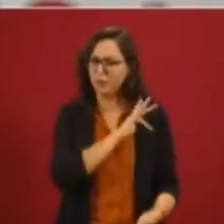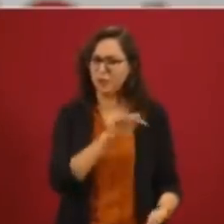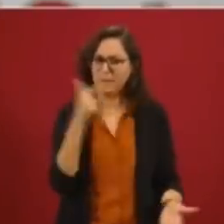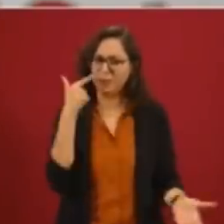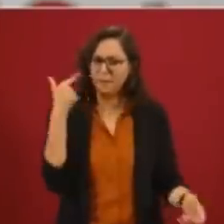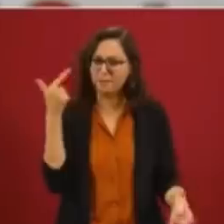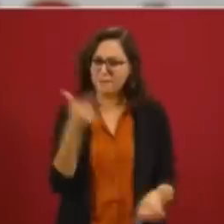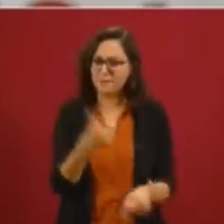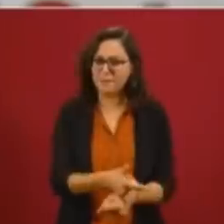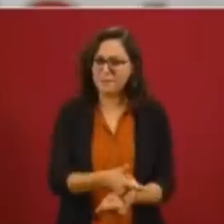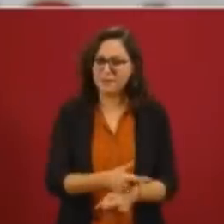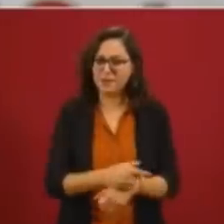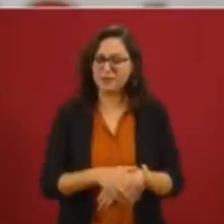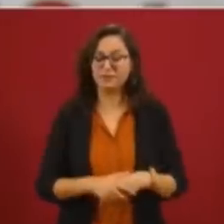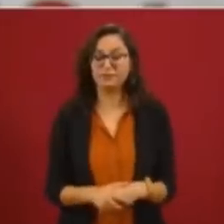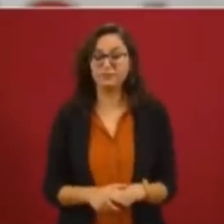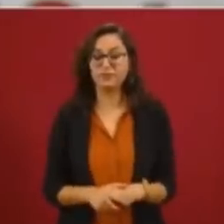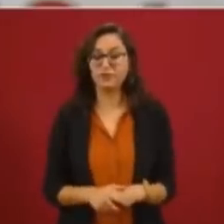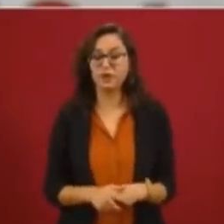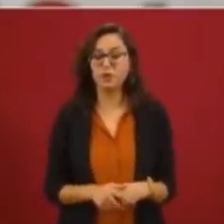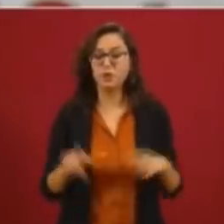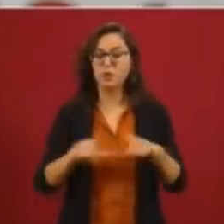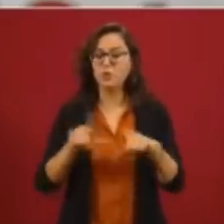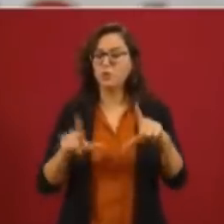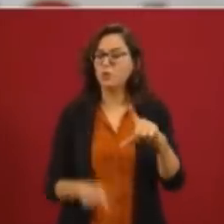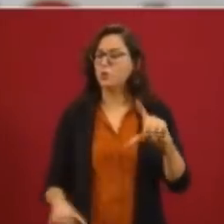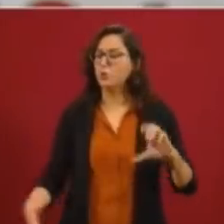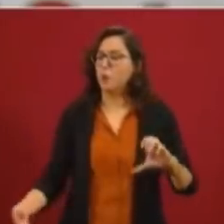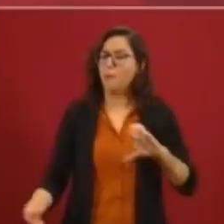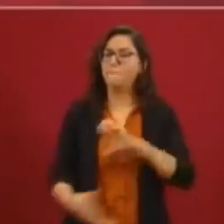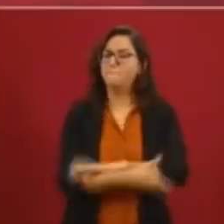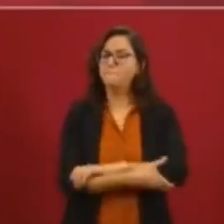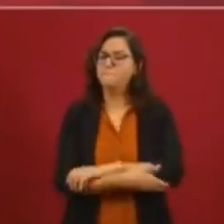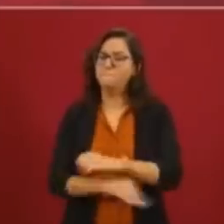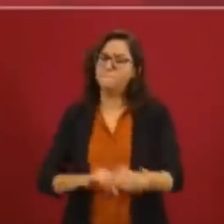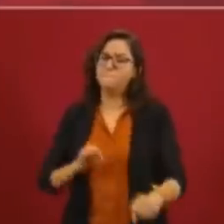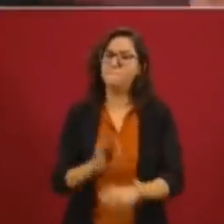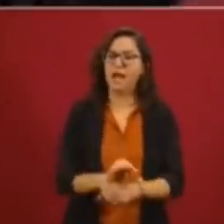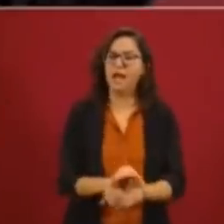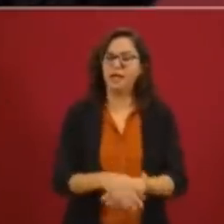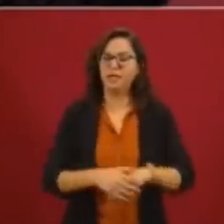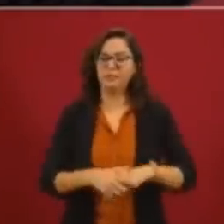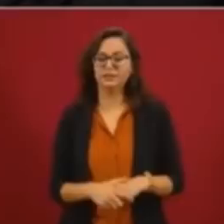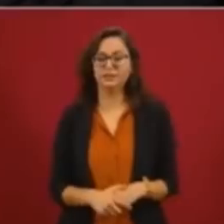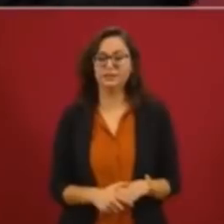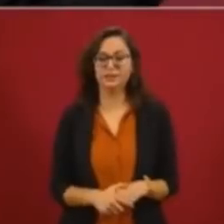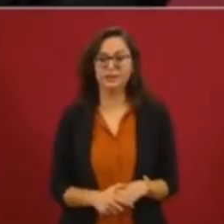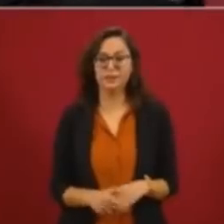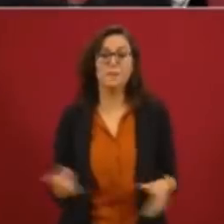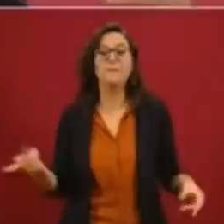sobre el Pacto por México. Entonces ahí se acordó